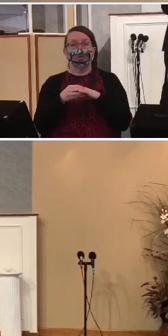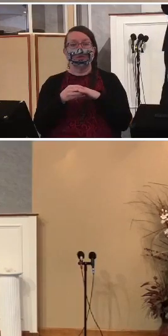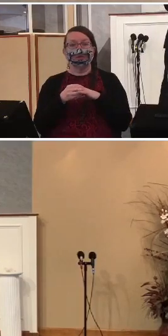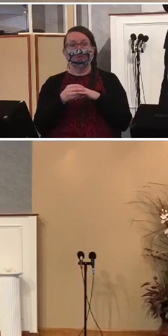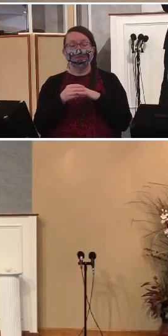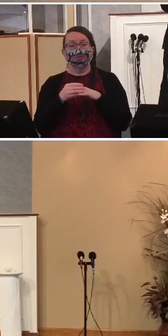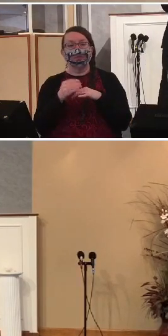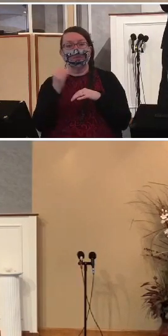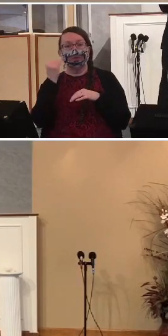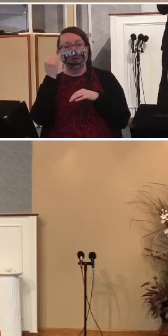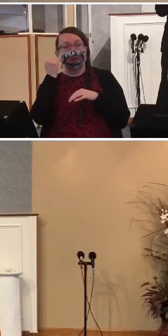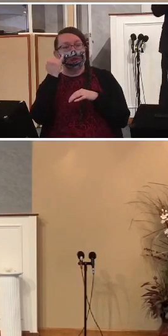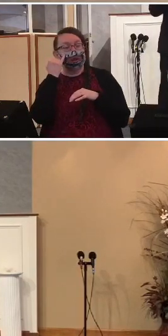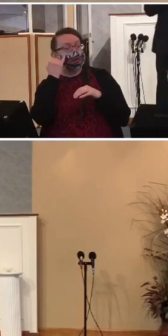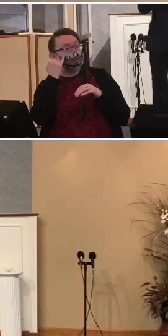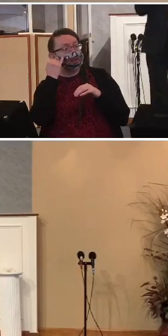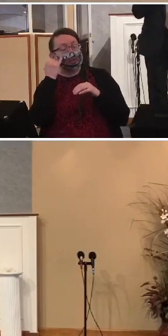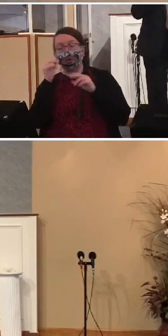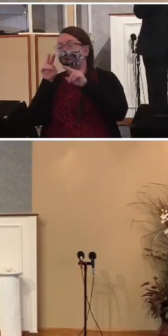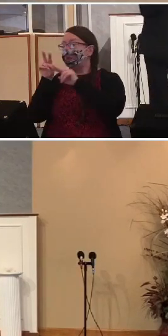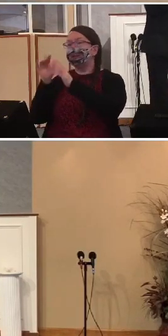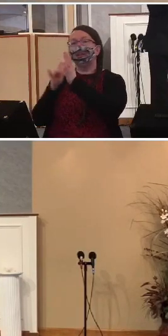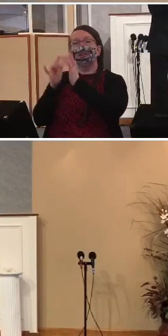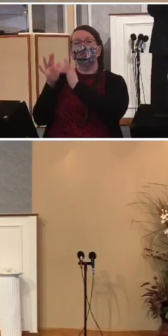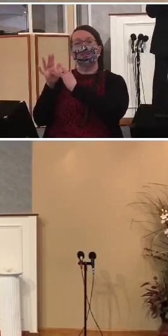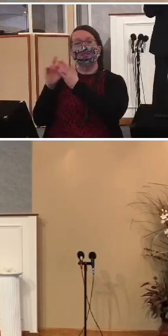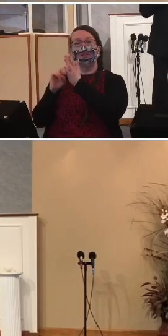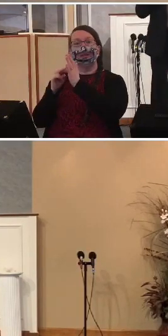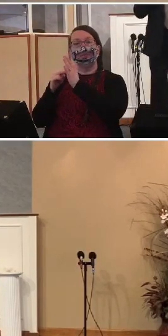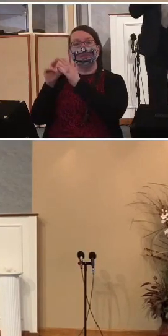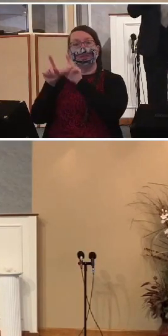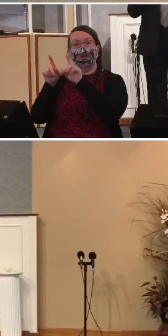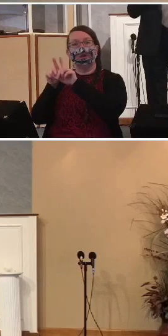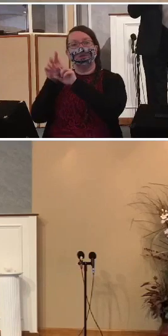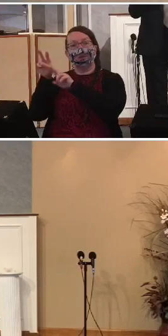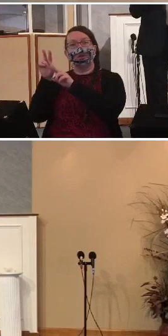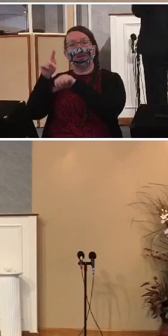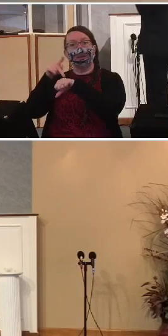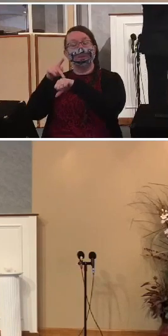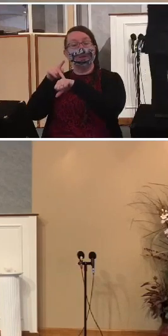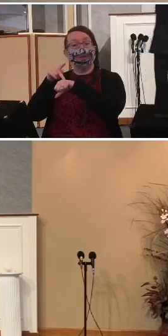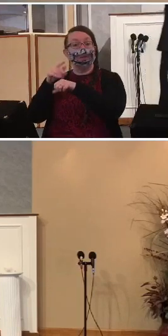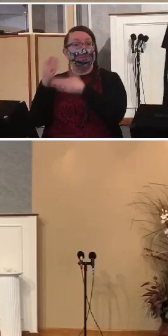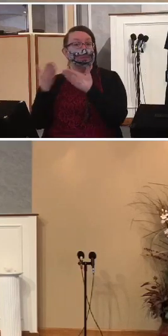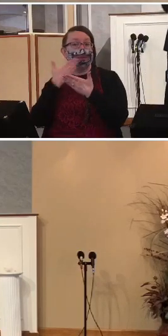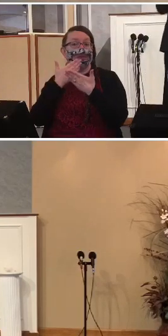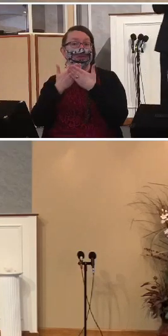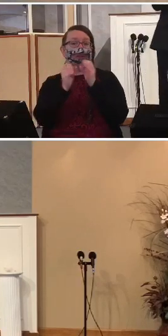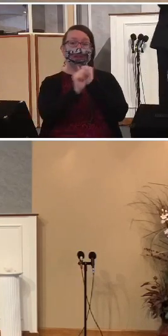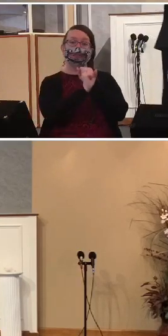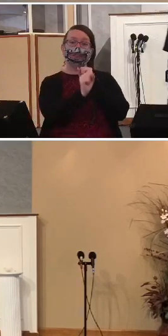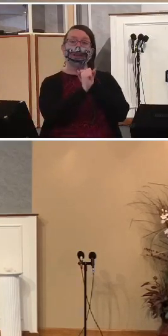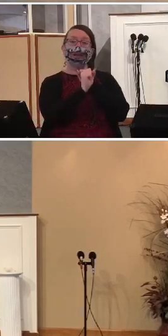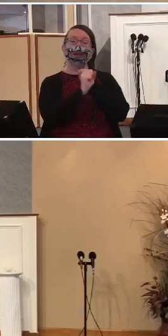Bueno, si, yo creo, no sé si el bote era tan grande, pero estaba mirando a, si estaba mirando a Jesús, estaba mirando a Pedro.